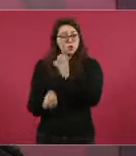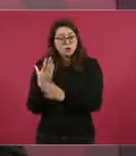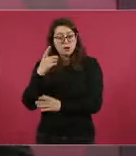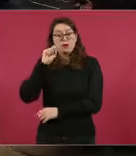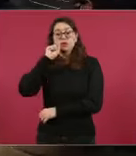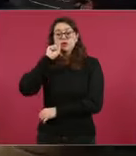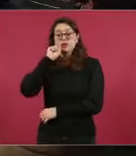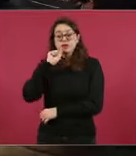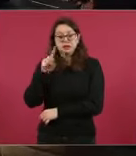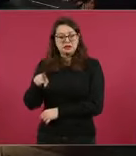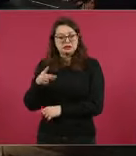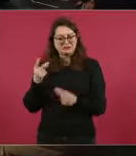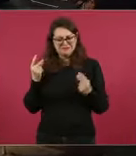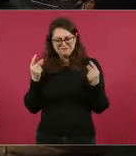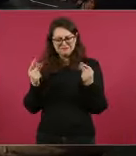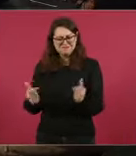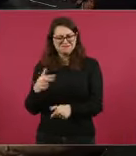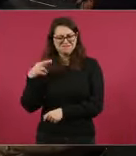en